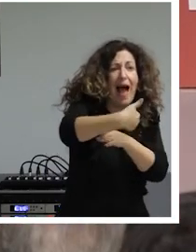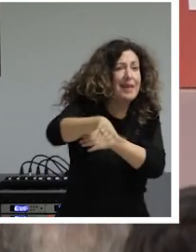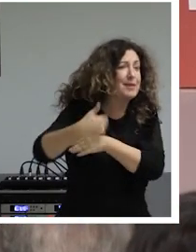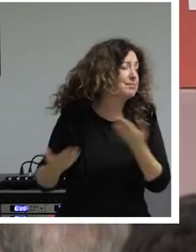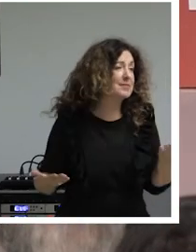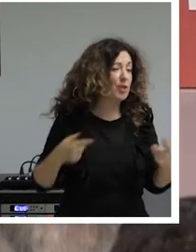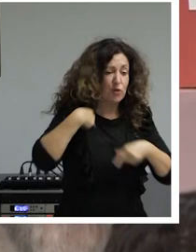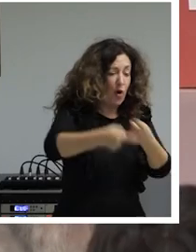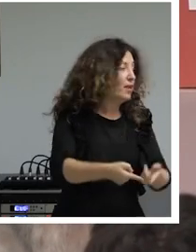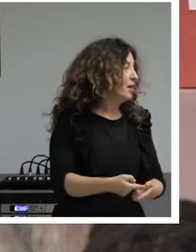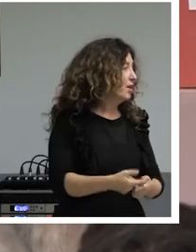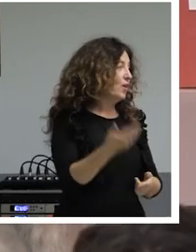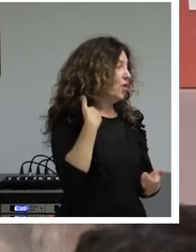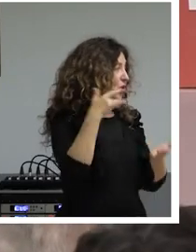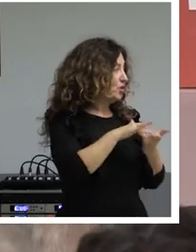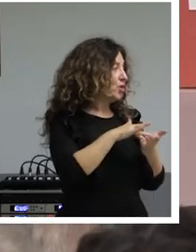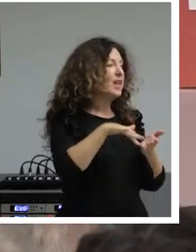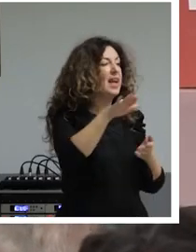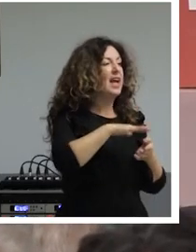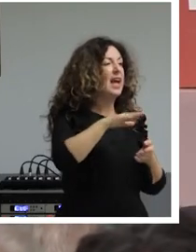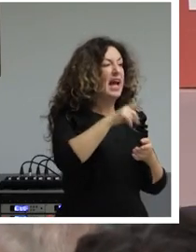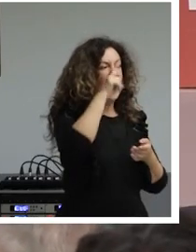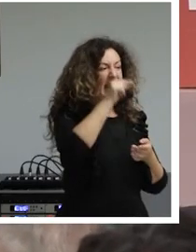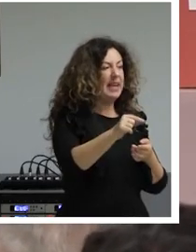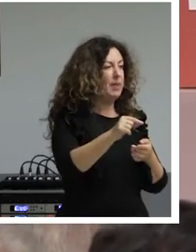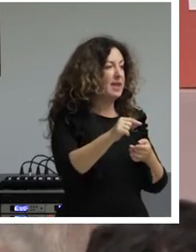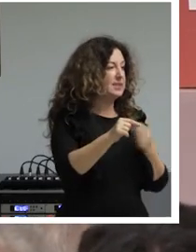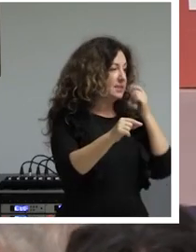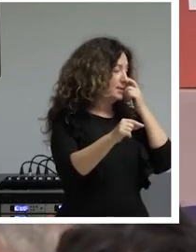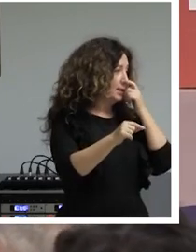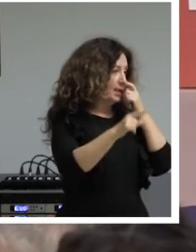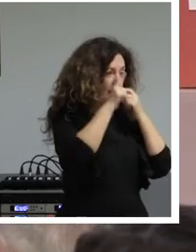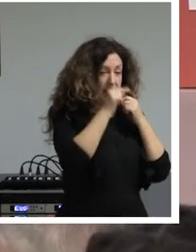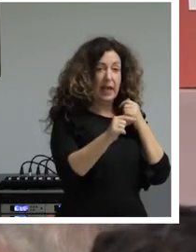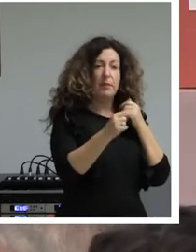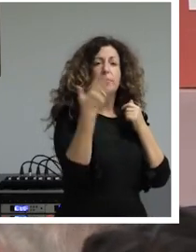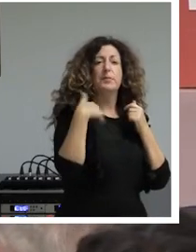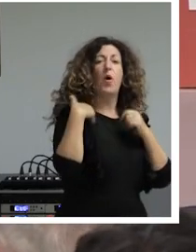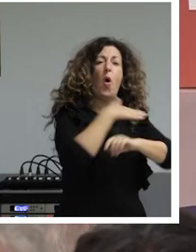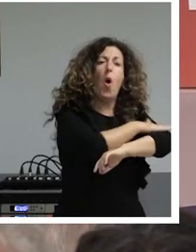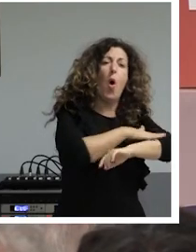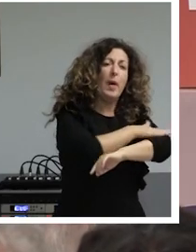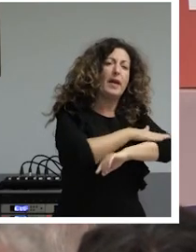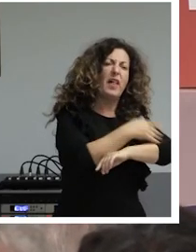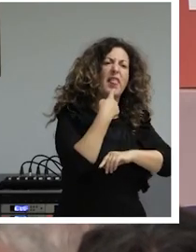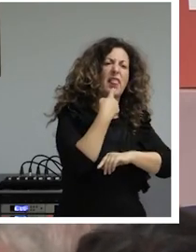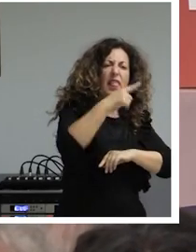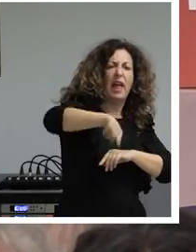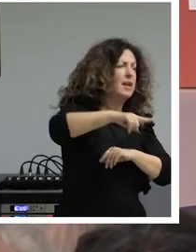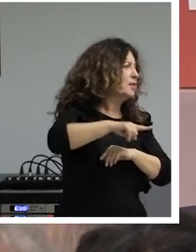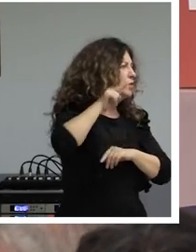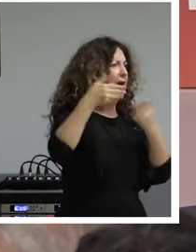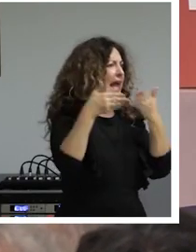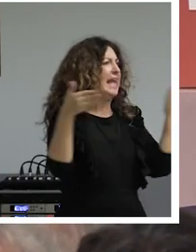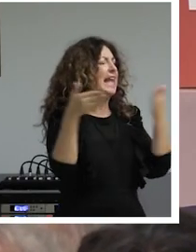hacen falta espacios de tiempo y espacio físicos para hacer política la política se hace en la calle diariamente